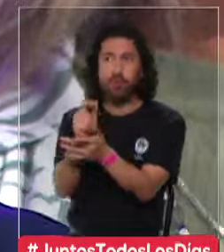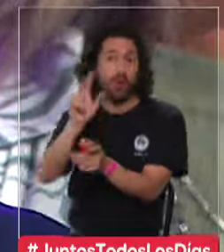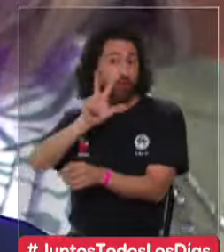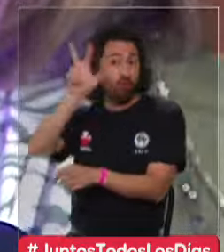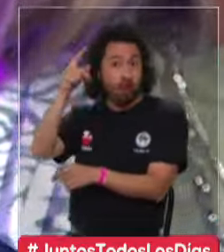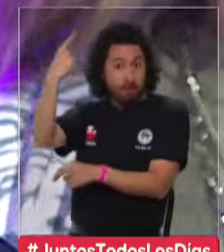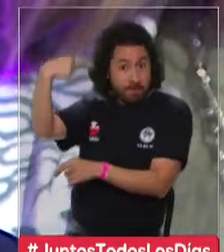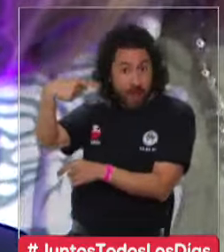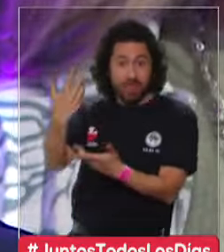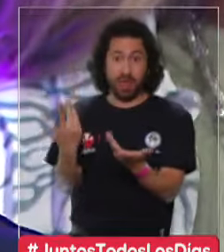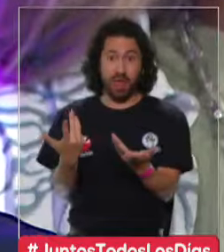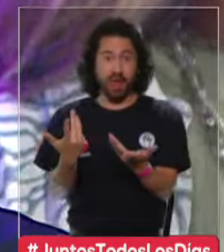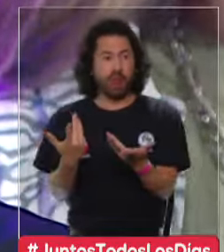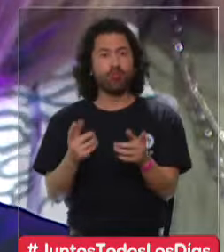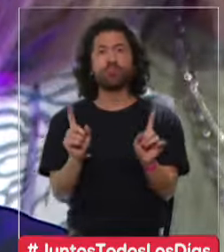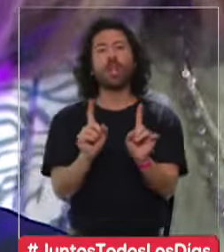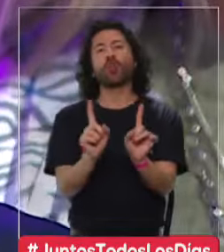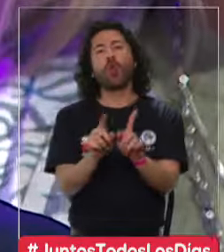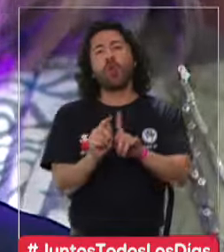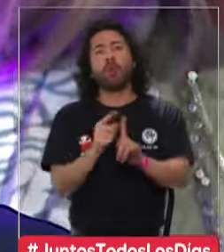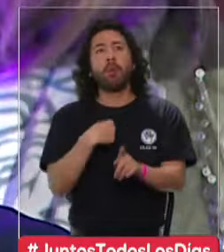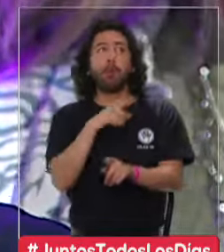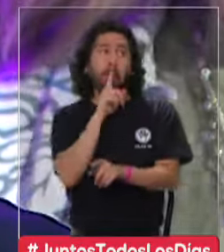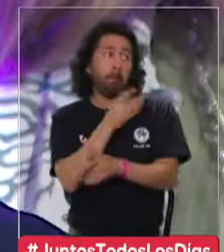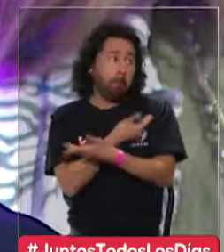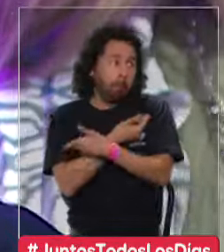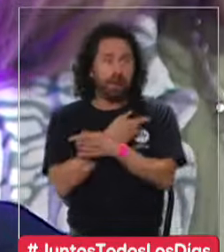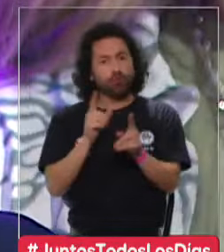Entonces no nos quedamos tranquilos y